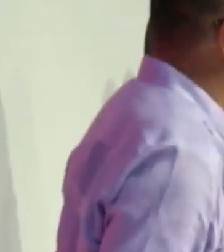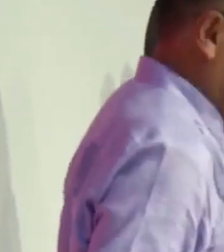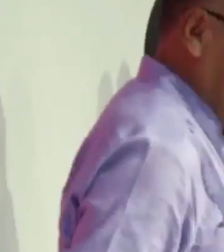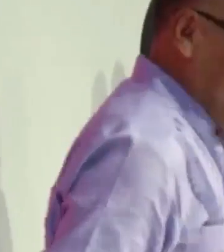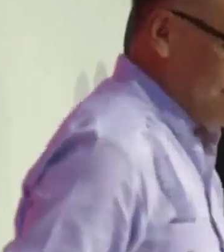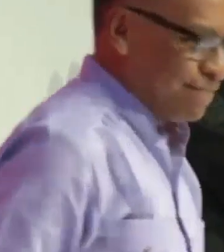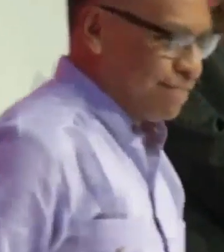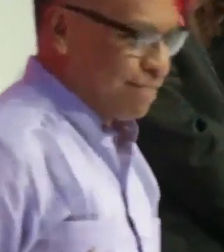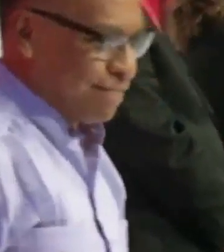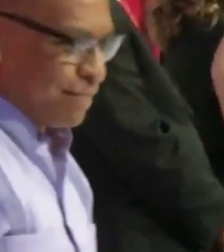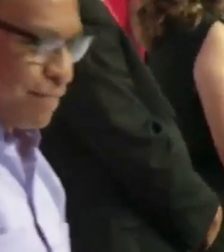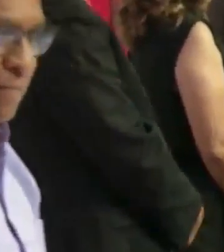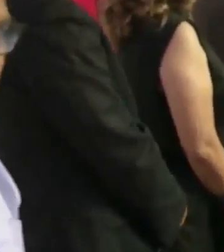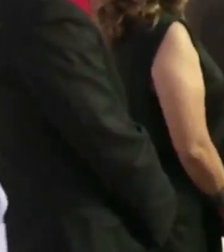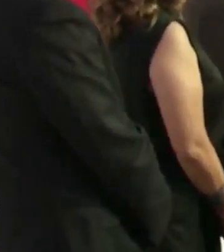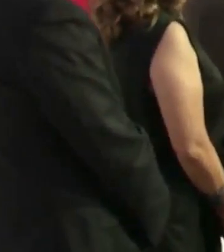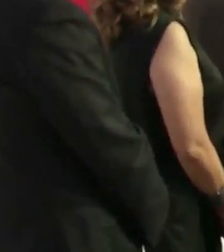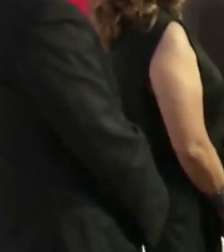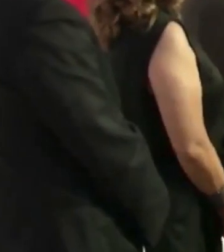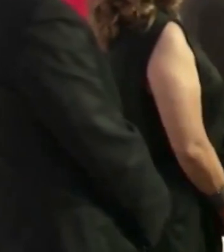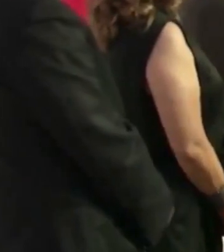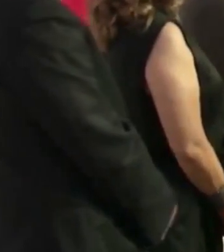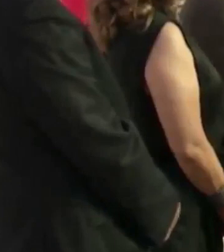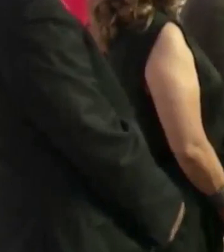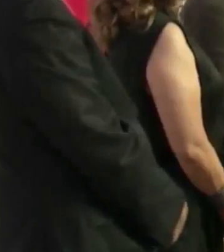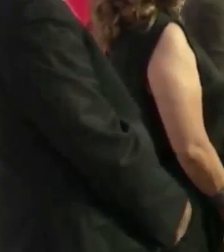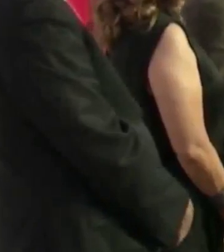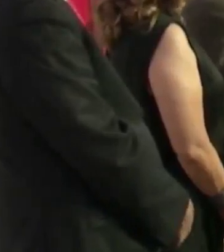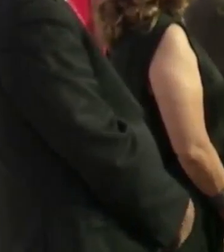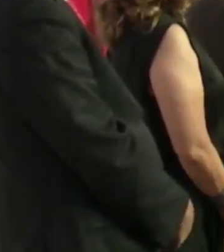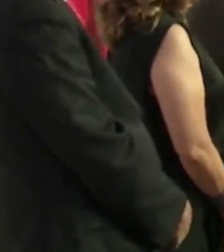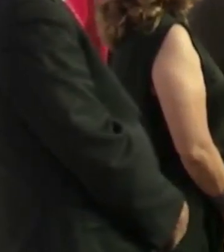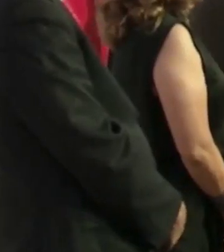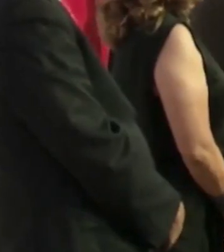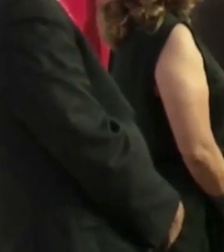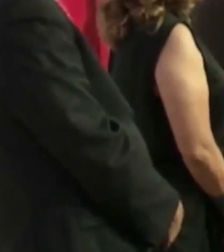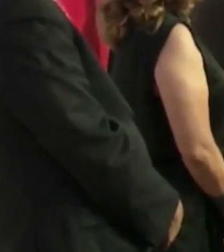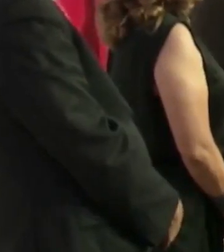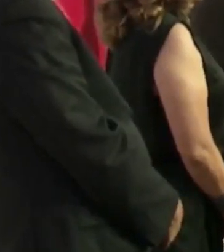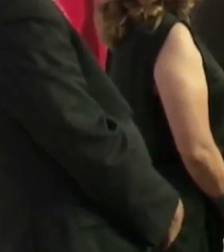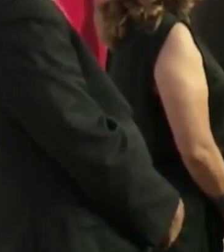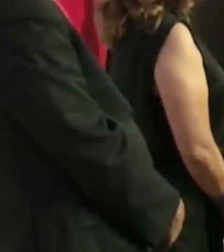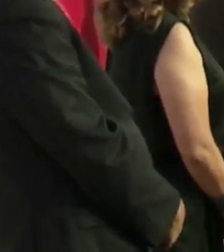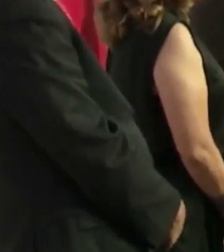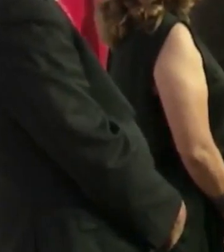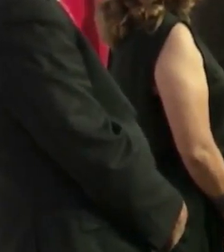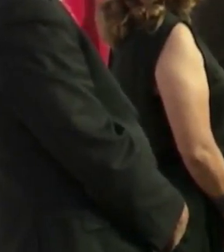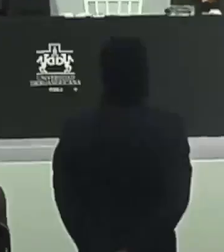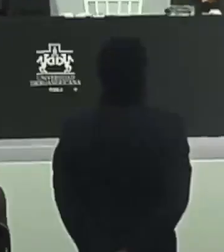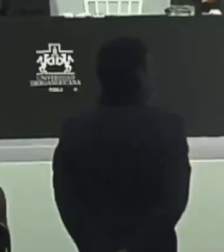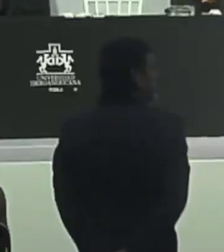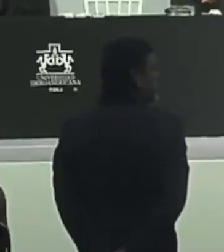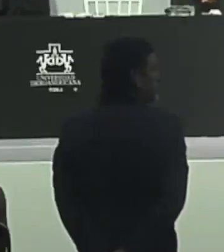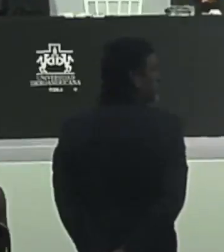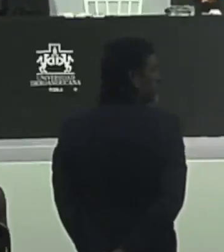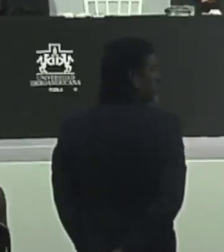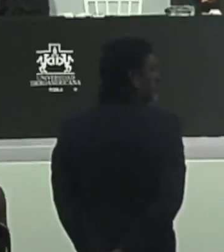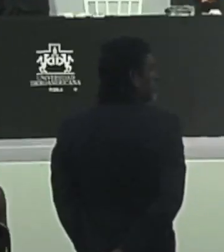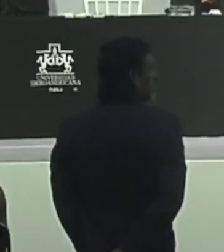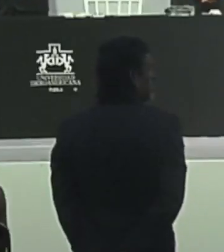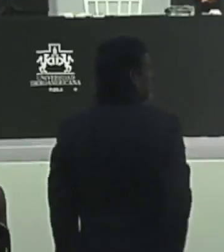Maestría en Gestión de Empresas de Economía Social, doctor Carlos Federico Piñeiro